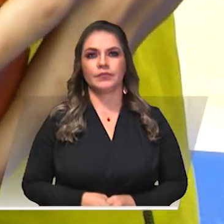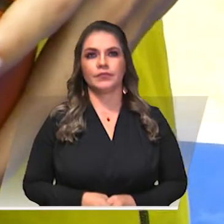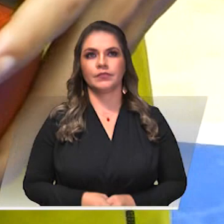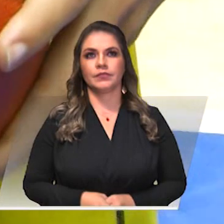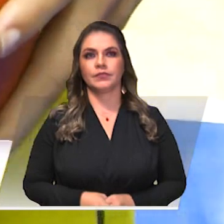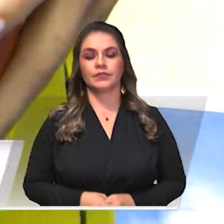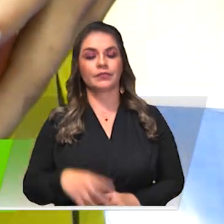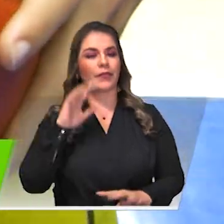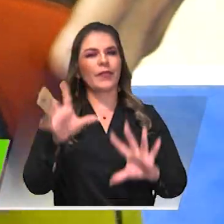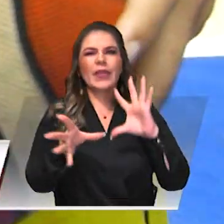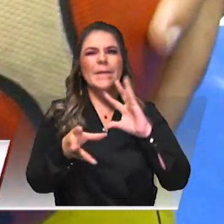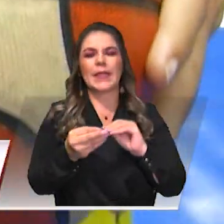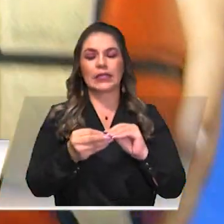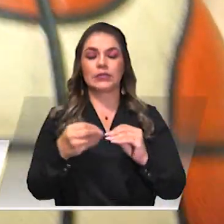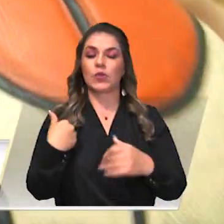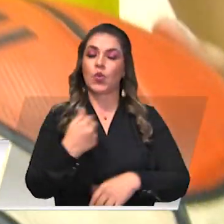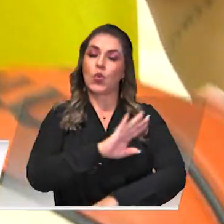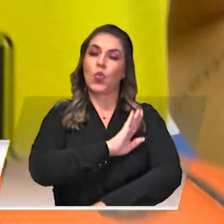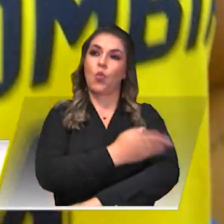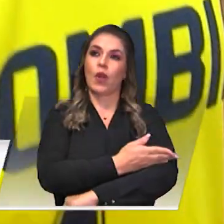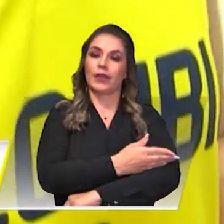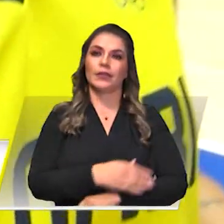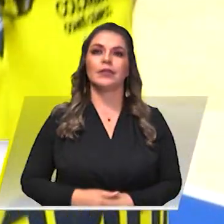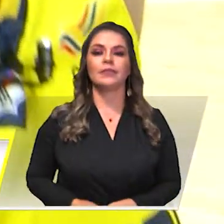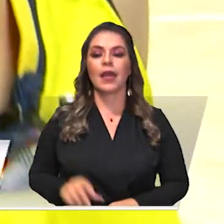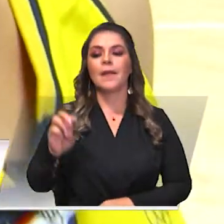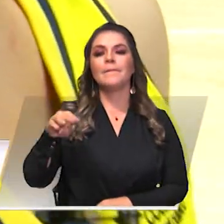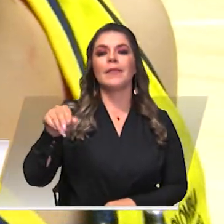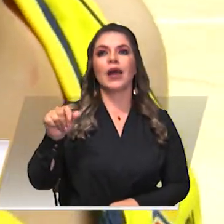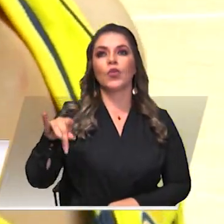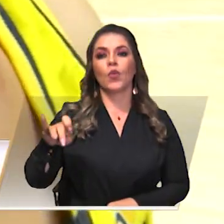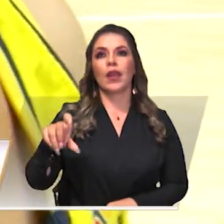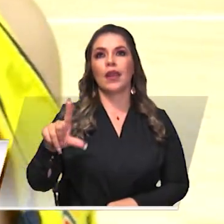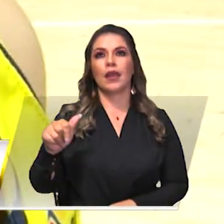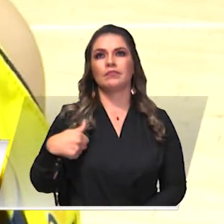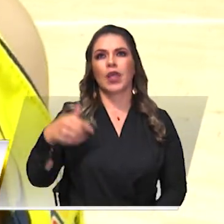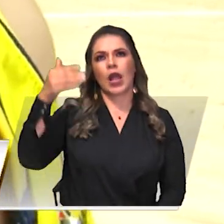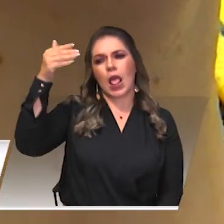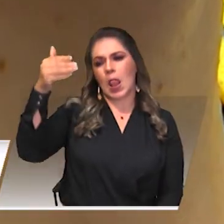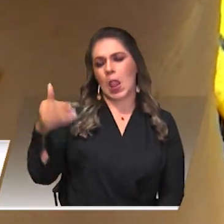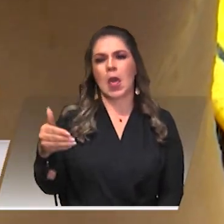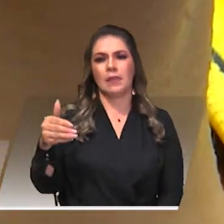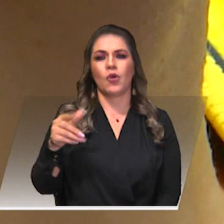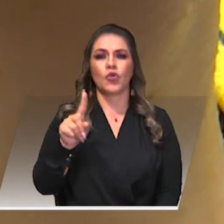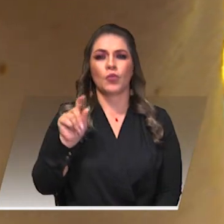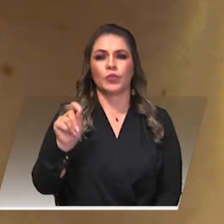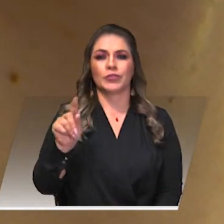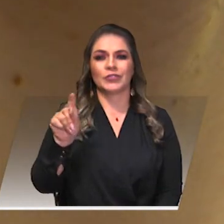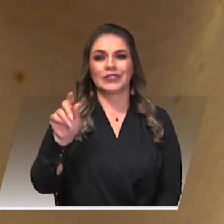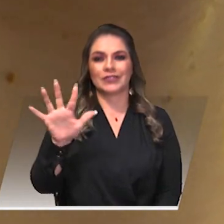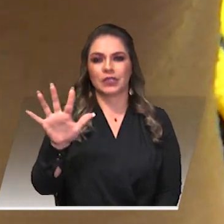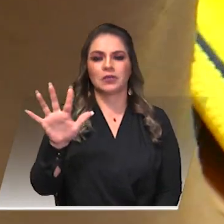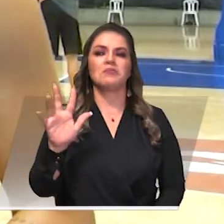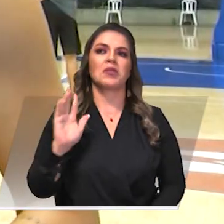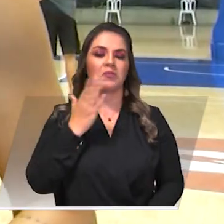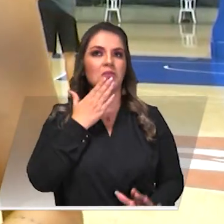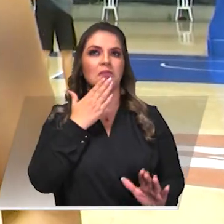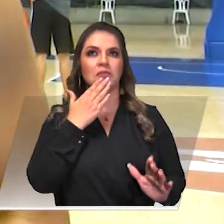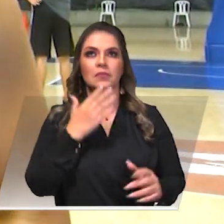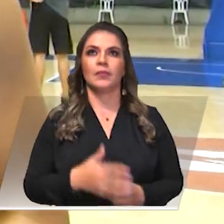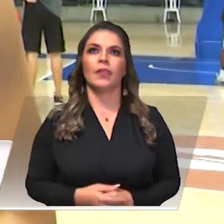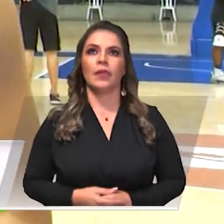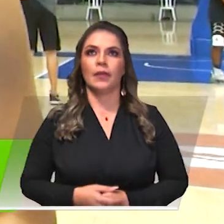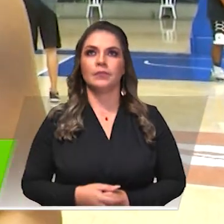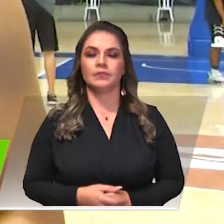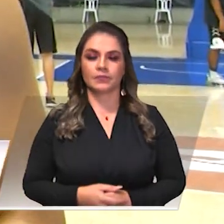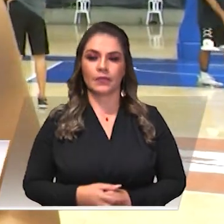Pero ante todo, ser valiente. Así es Manuela Ríos, quien con su 1,65 m triunfa en un deporte de gigantes. Empecé en el pony baloncesto y